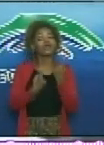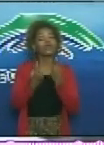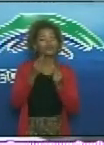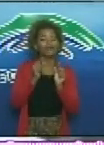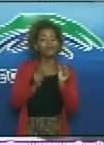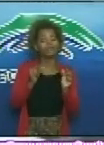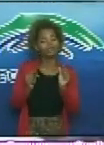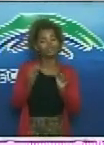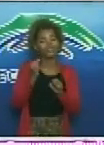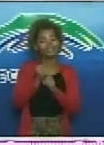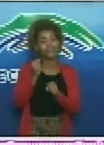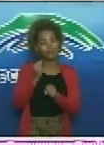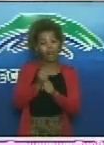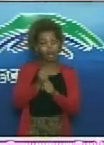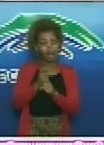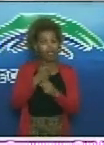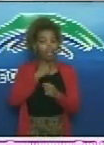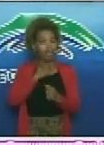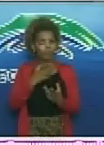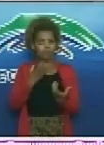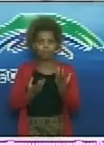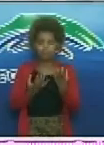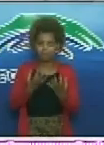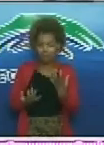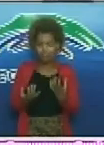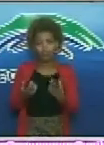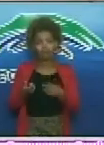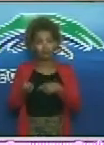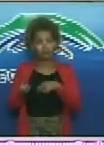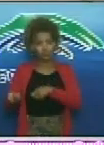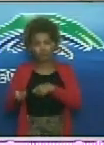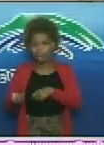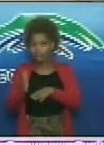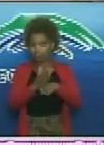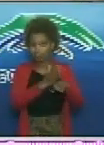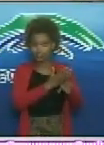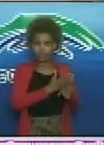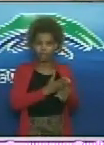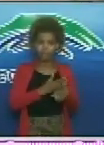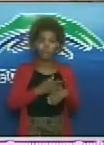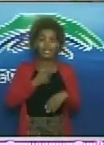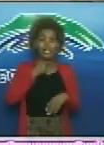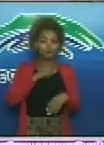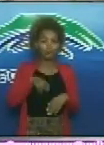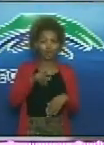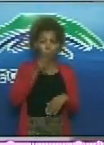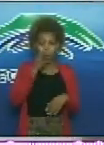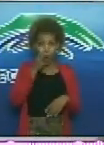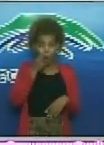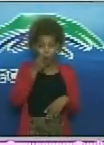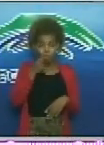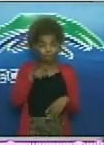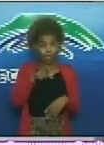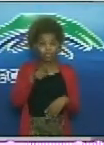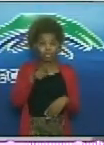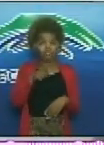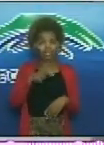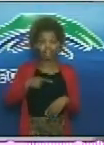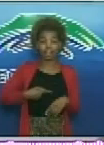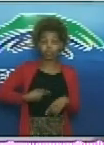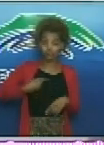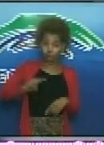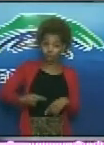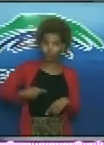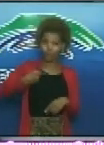la logística, y también conocimos del aporte de un joven usufructuario, Iván Serrano Pérez, quien cada día regala